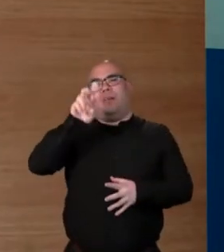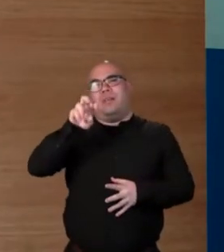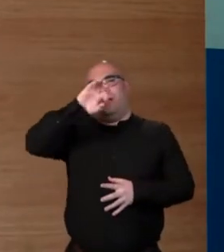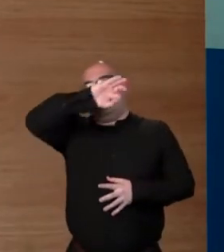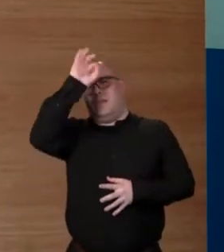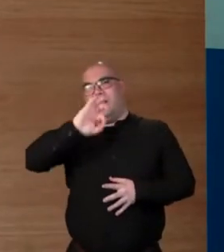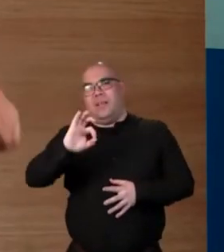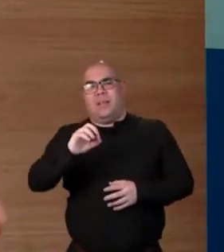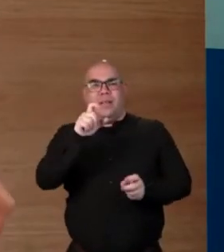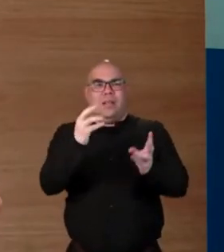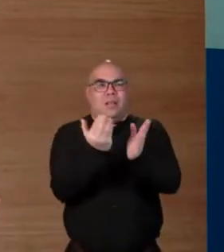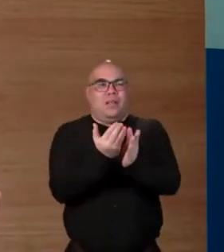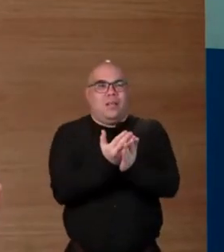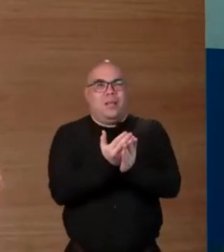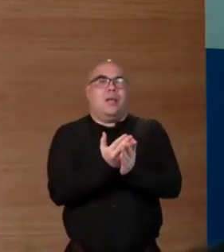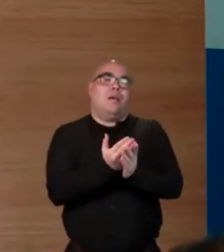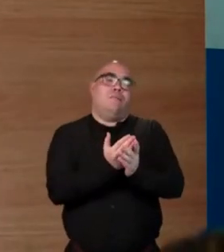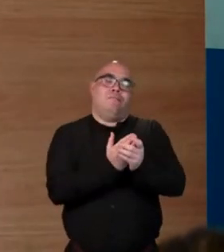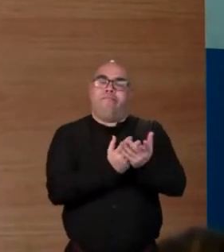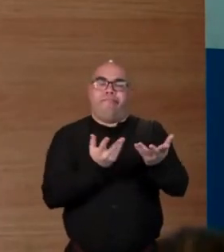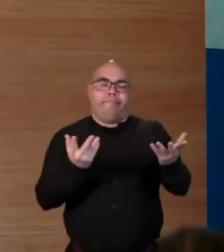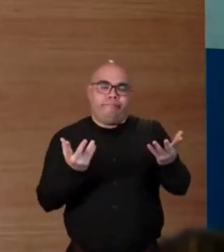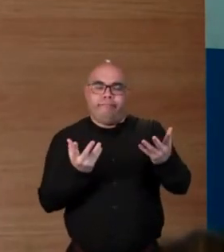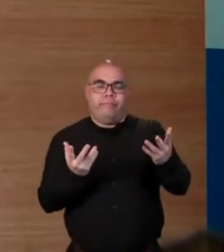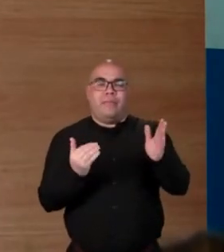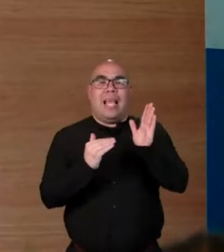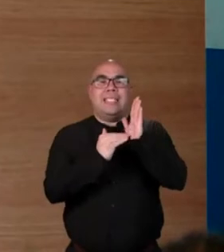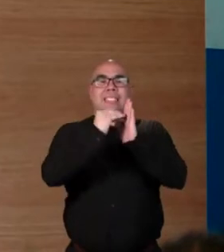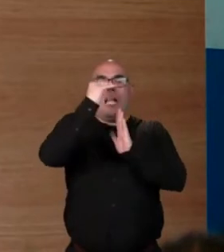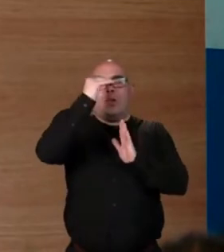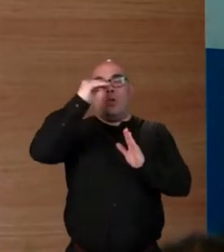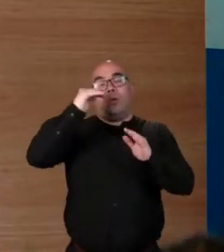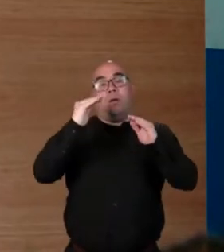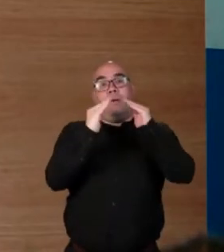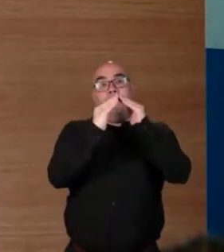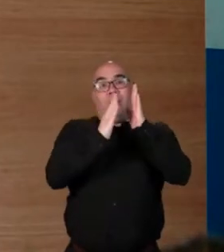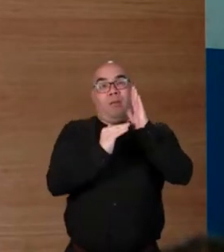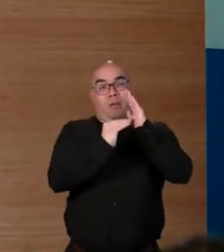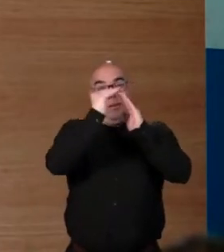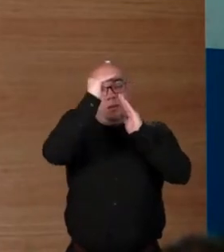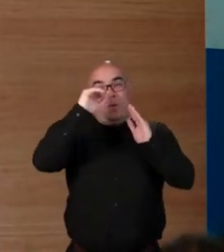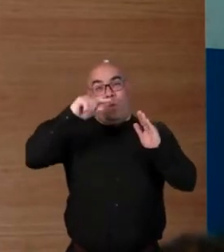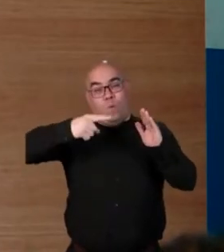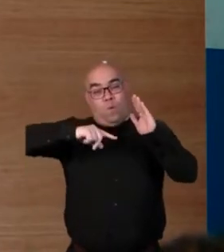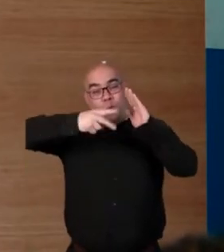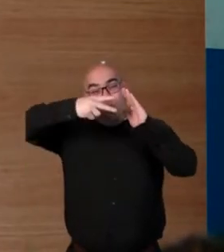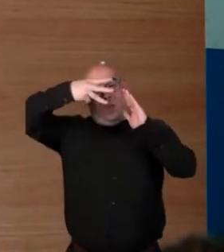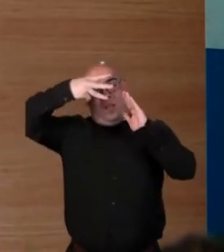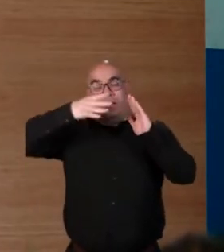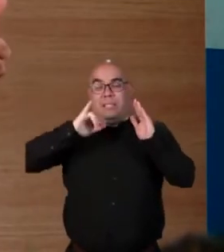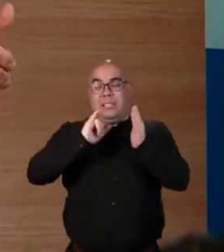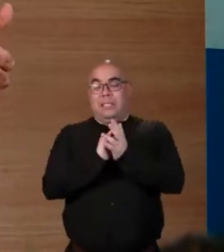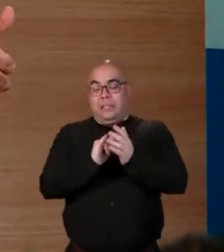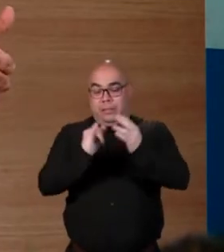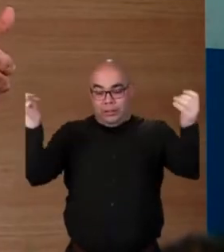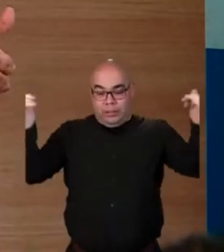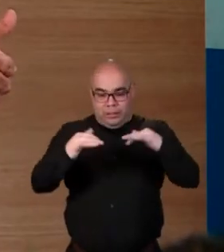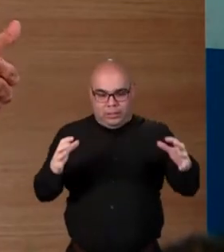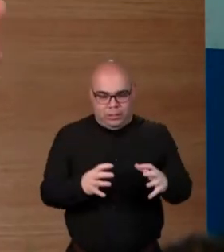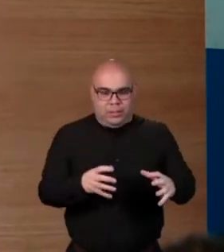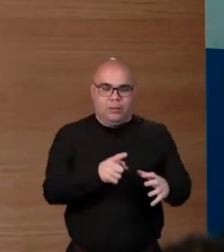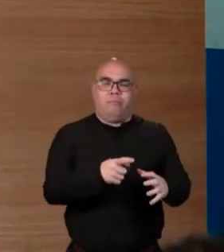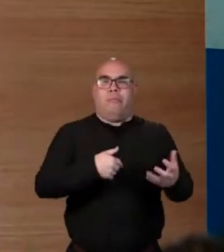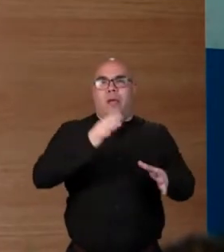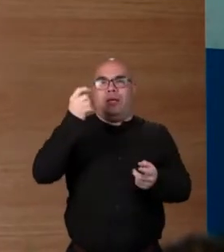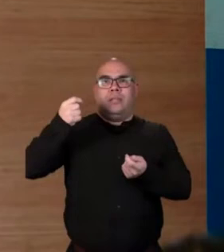de estratos 1 2 y 3 y tienen serias necesidades y que se benefician en un modelo presencial